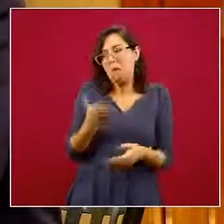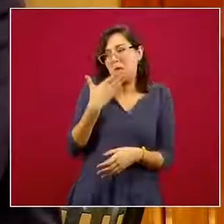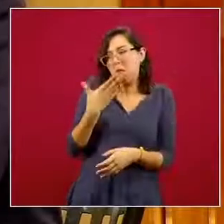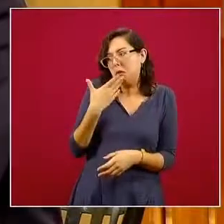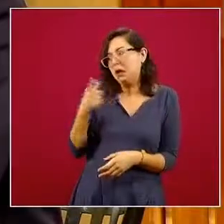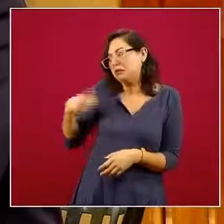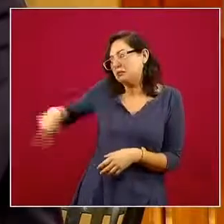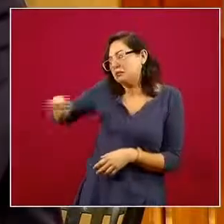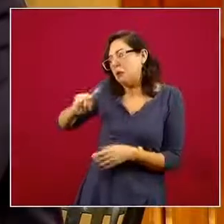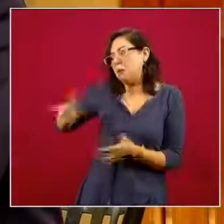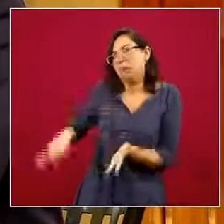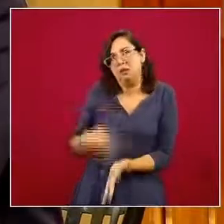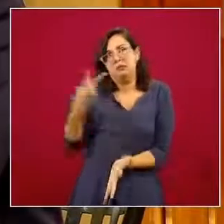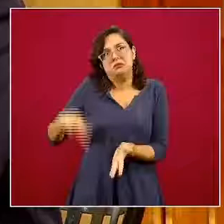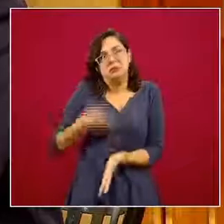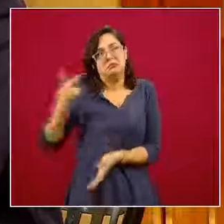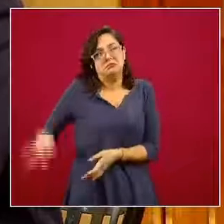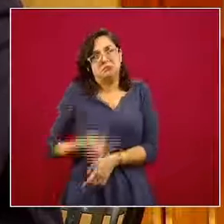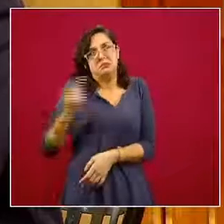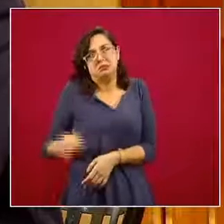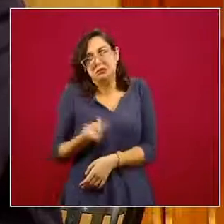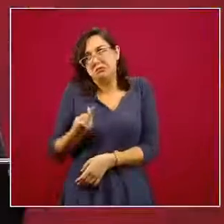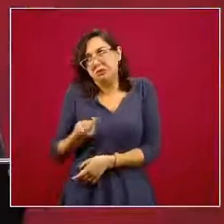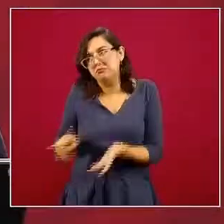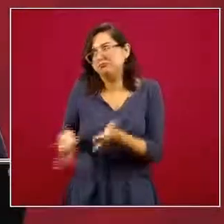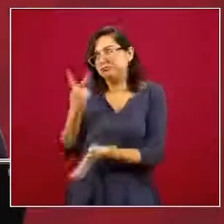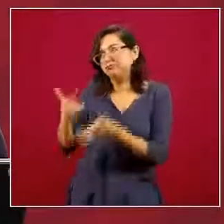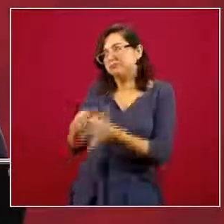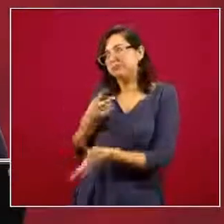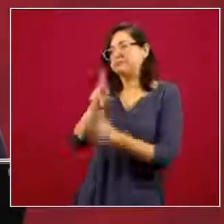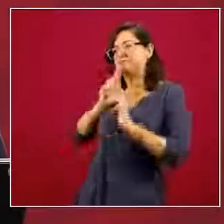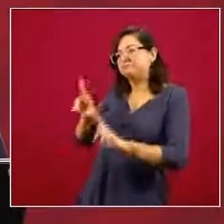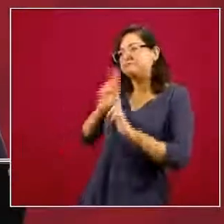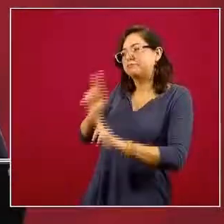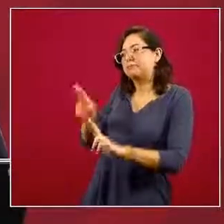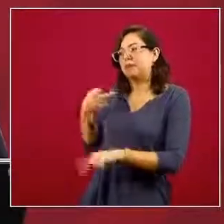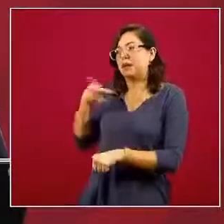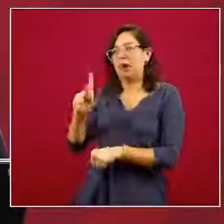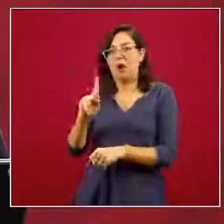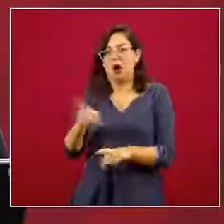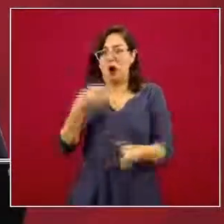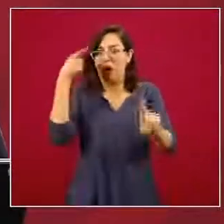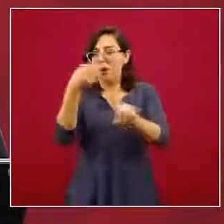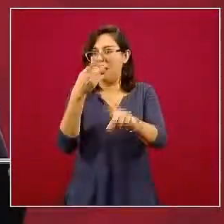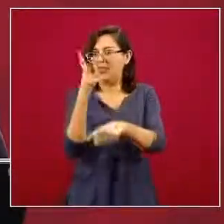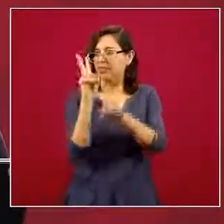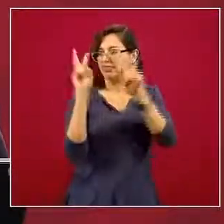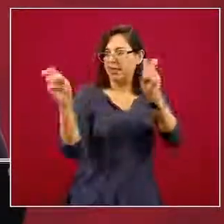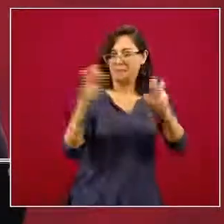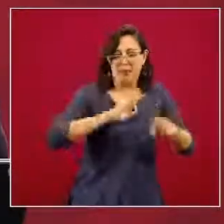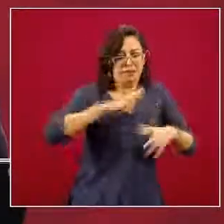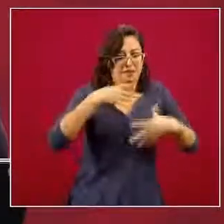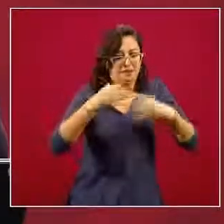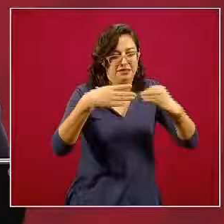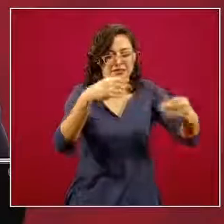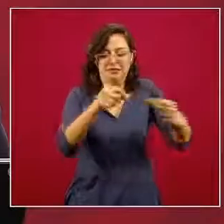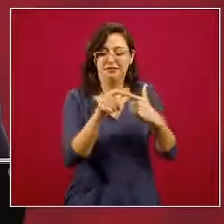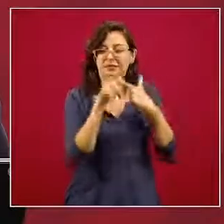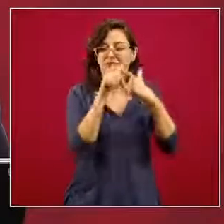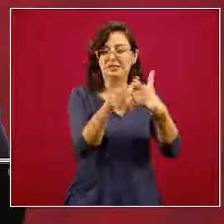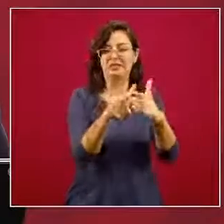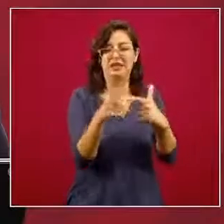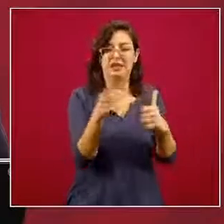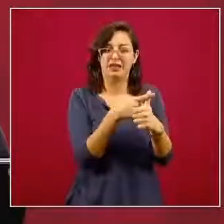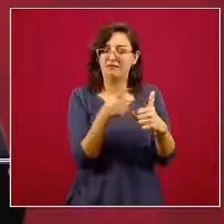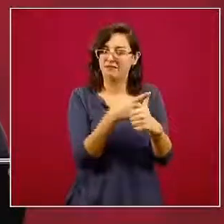vuelve a contestar, pero no perdamos de vista los mensajes fundamentales. Estamos en medio de una pandemia, la epidemia sigue en México, hay elementos